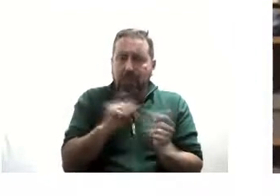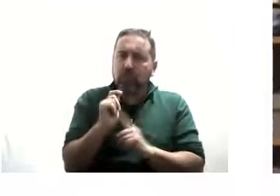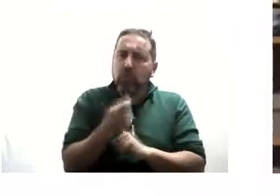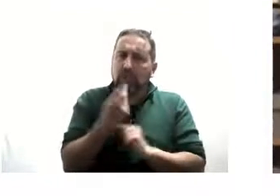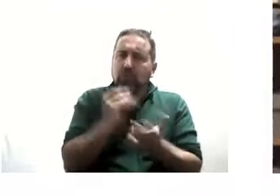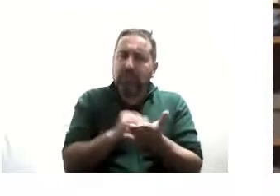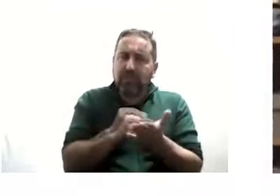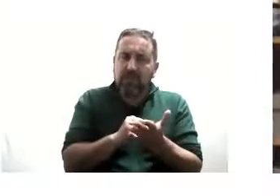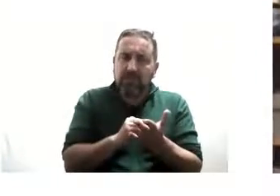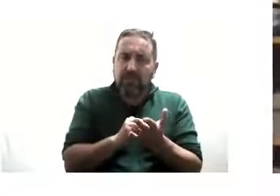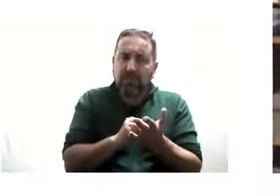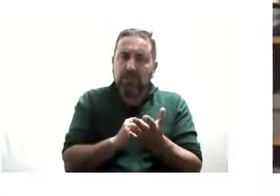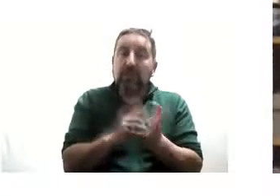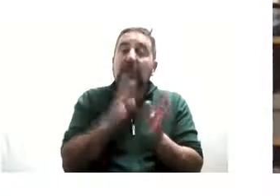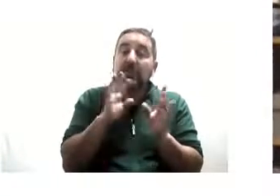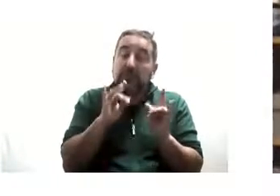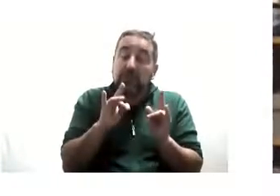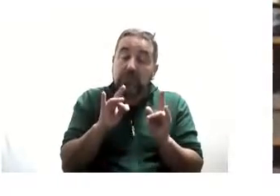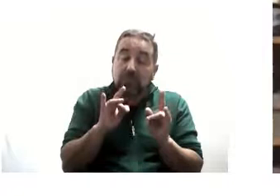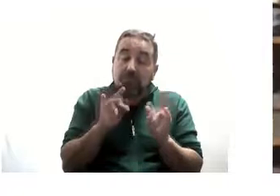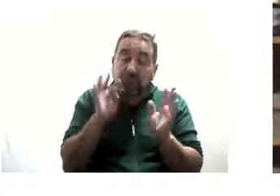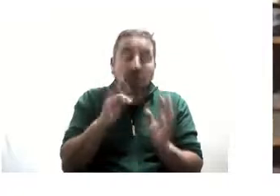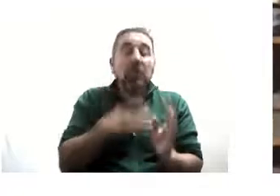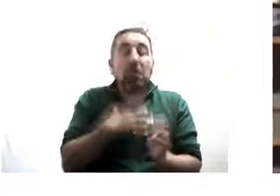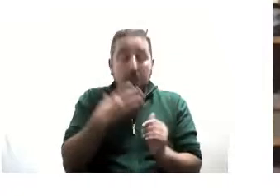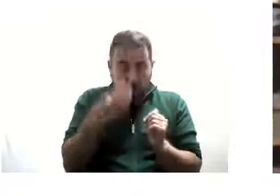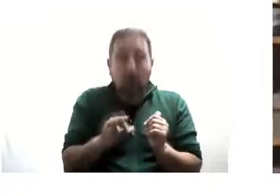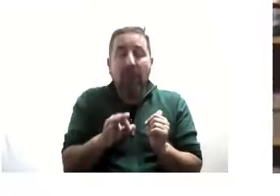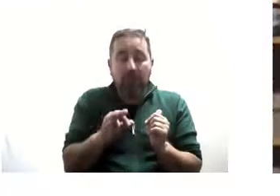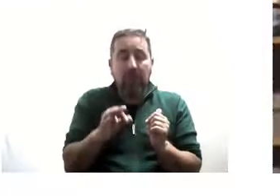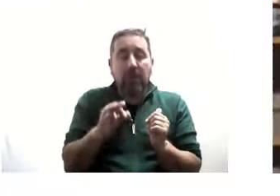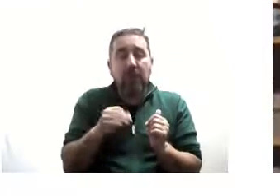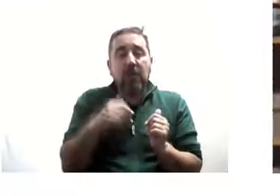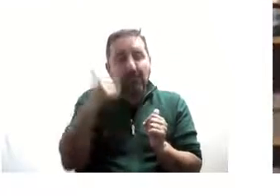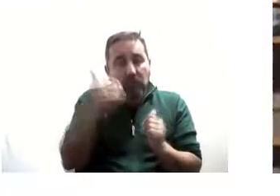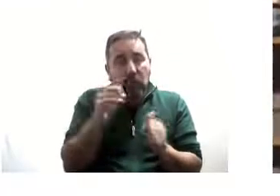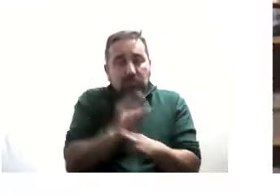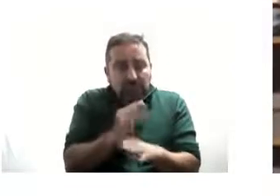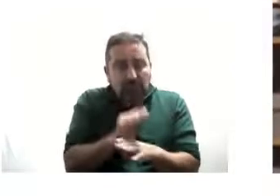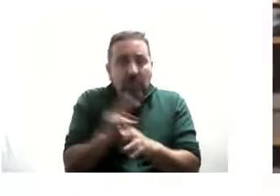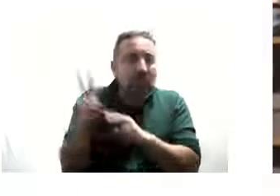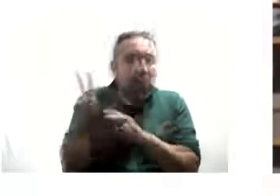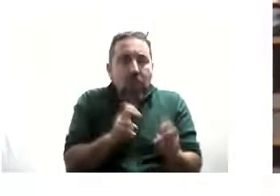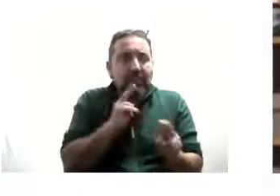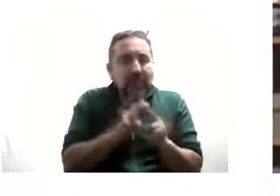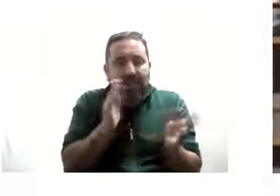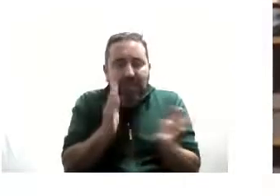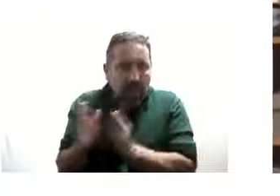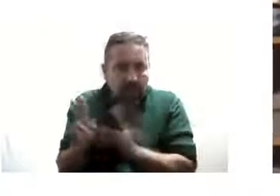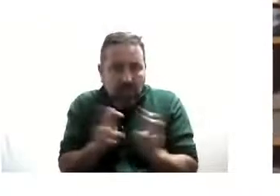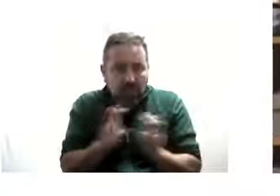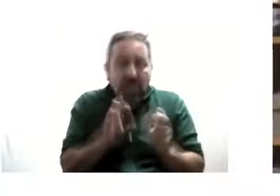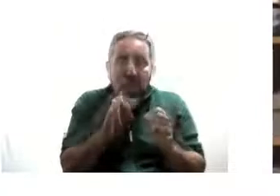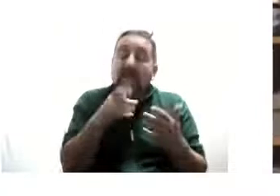mayoría de las veces, sí que teóricamente se podrían administrar pues, las nuevas terapias. Algunas de ellas, además, se